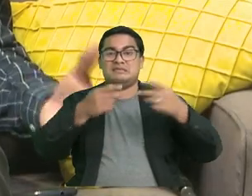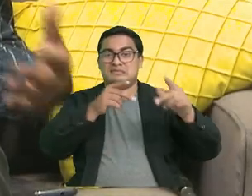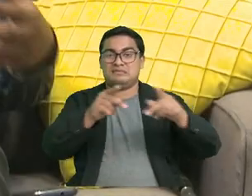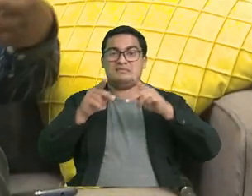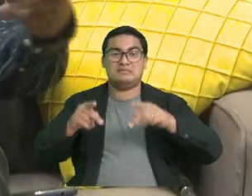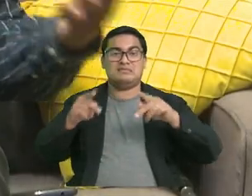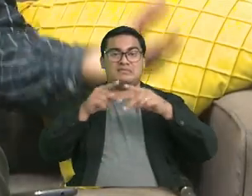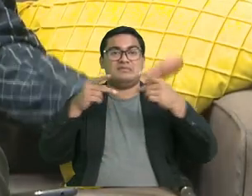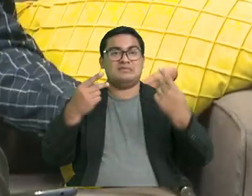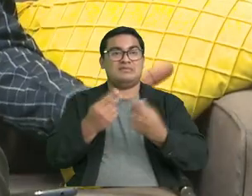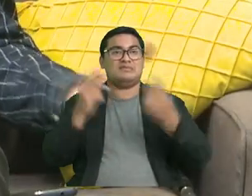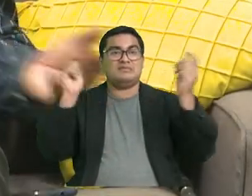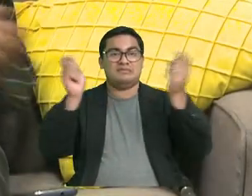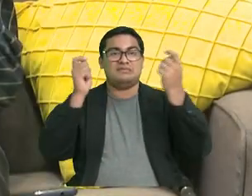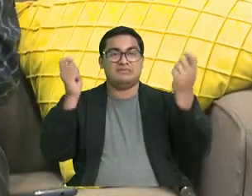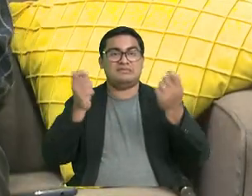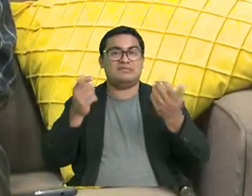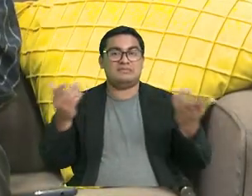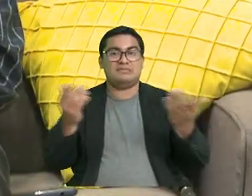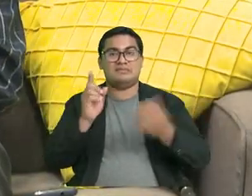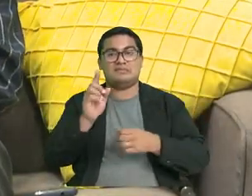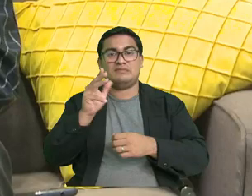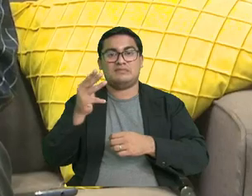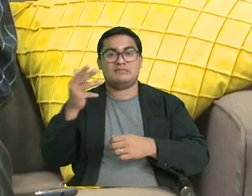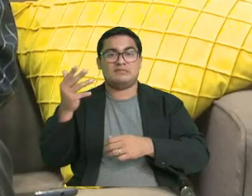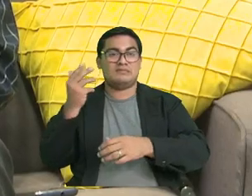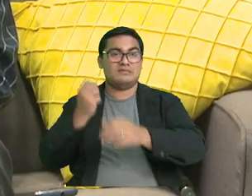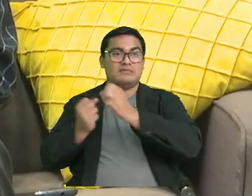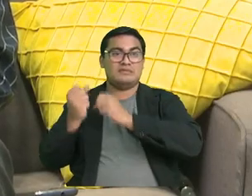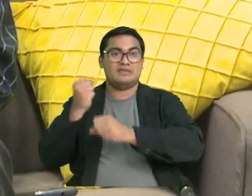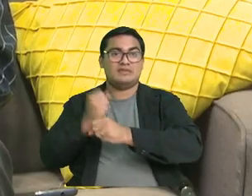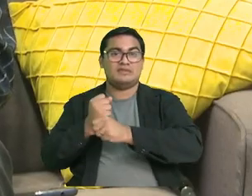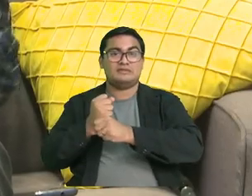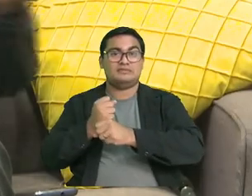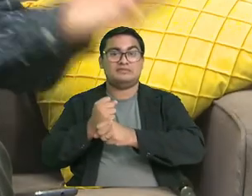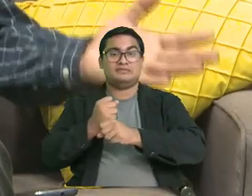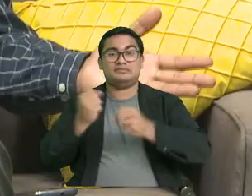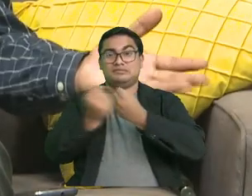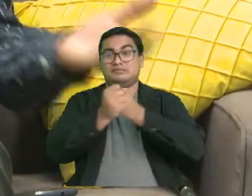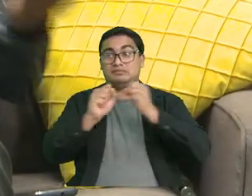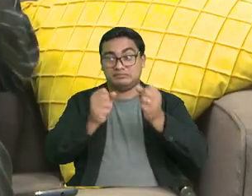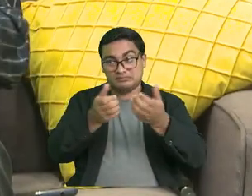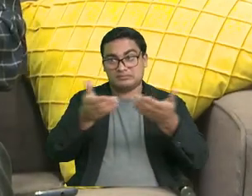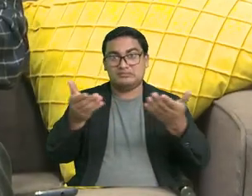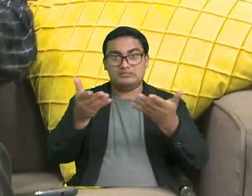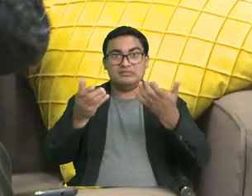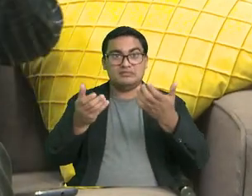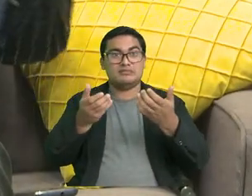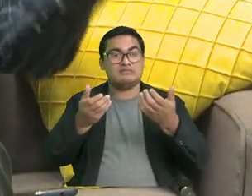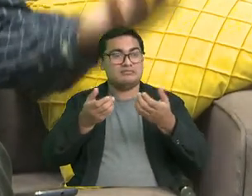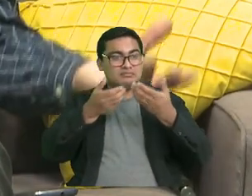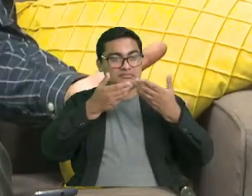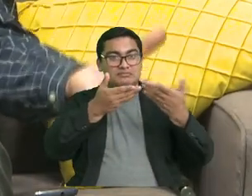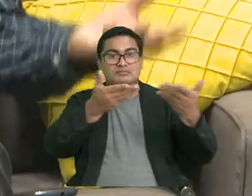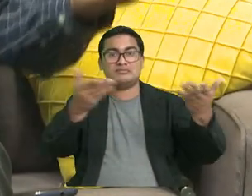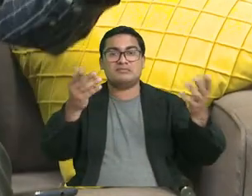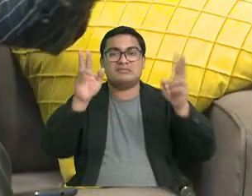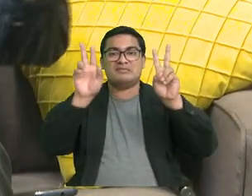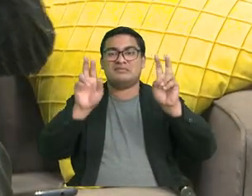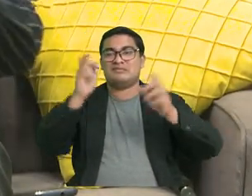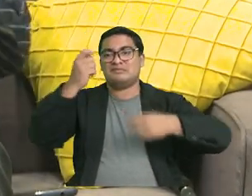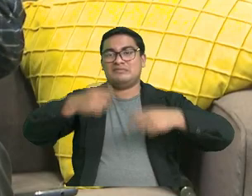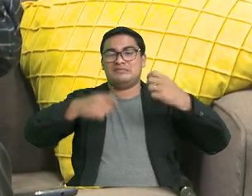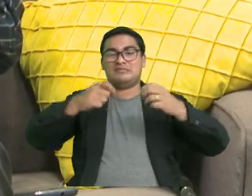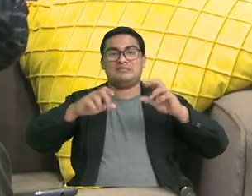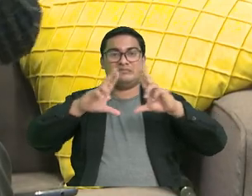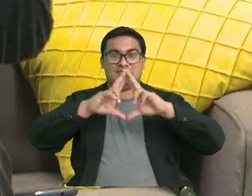de fiesta, nuestro pueblo festejando 199 años de independencia. Si usted quisiera compartir un mensaje en este contexto de fiestas patrias